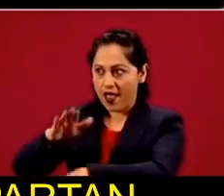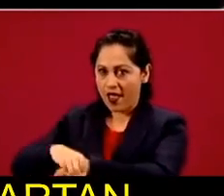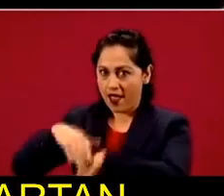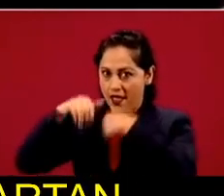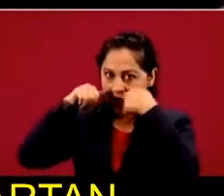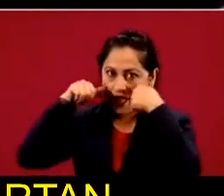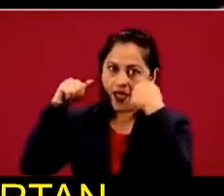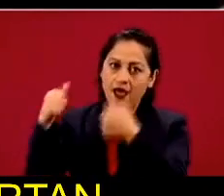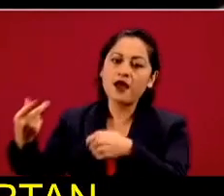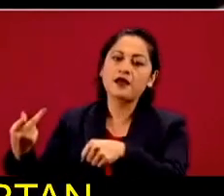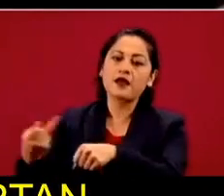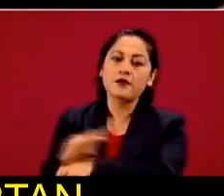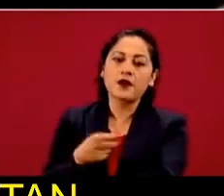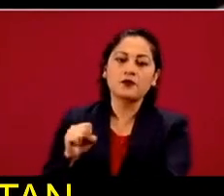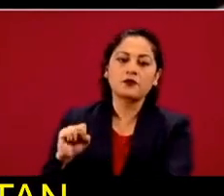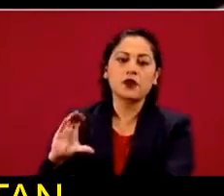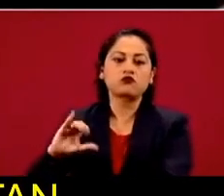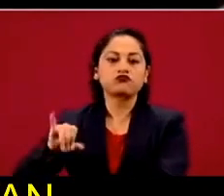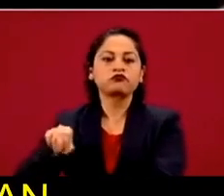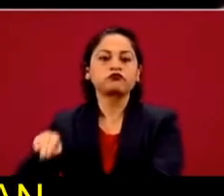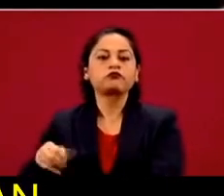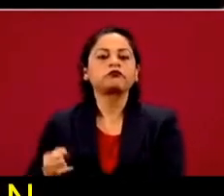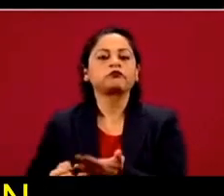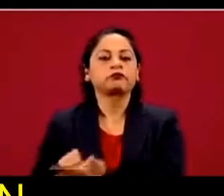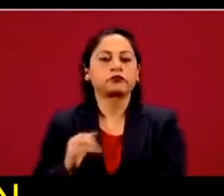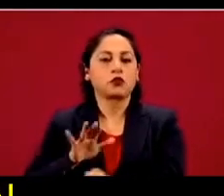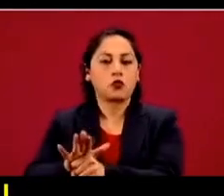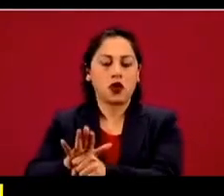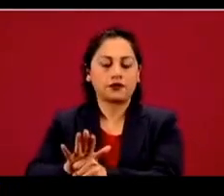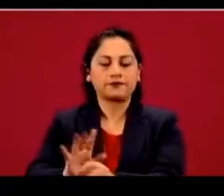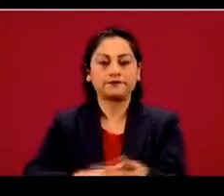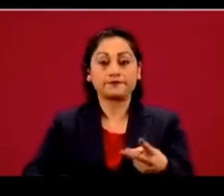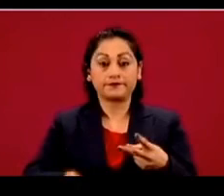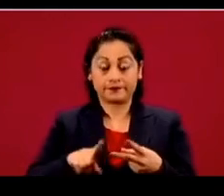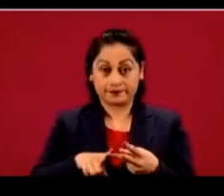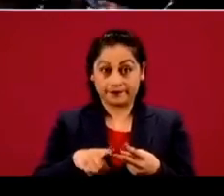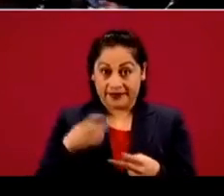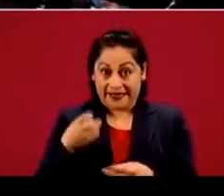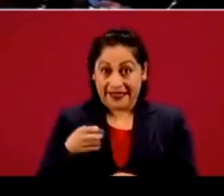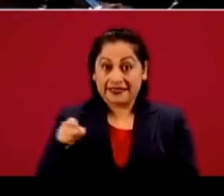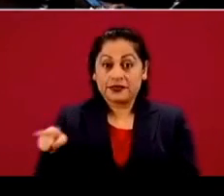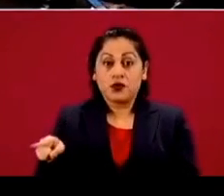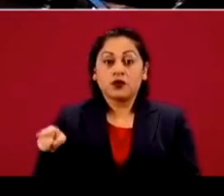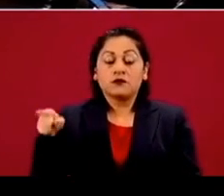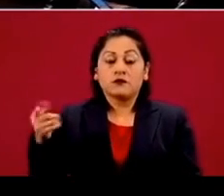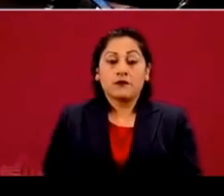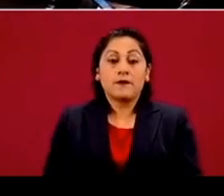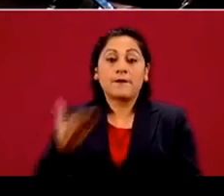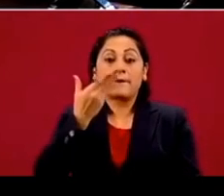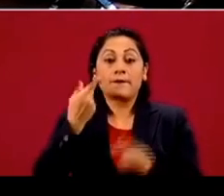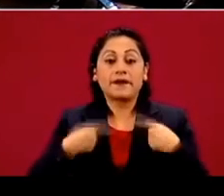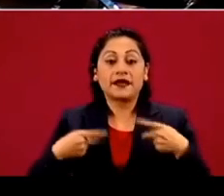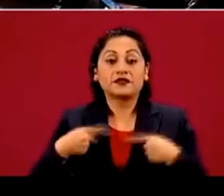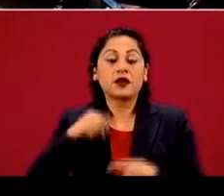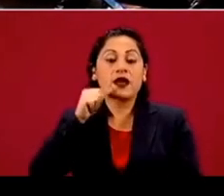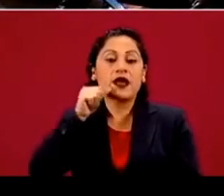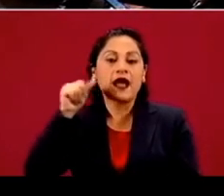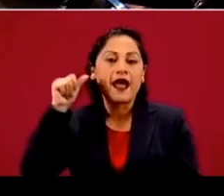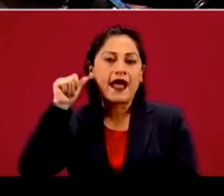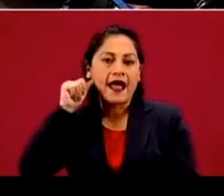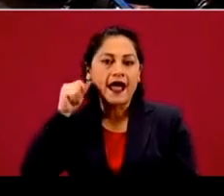la Suprema Corte. Ayer, señor presidente, esta persona dio una conferencia, no sé si usted sepa de